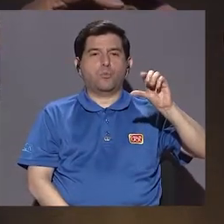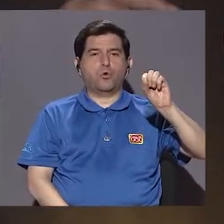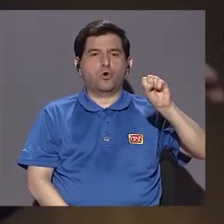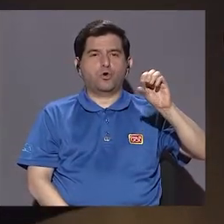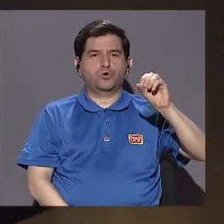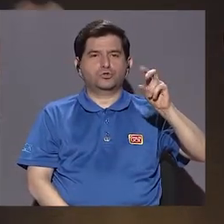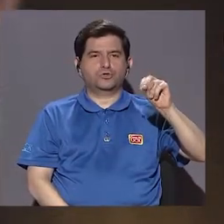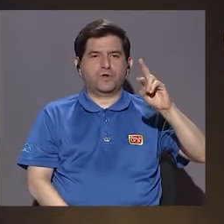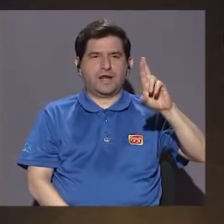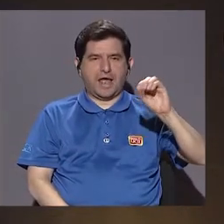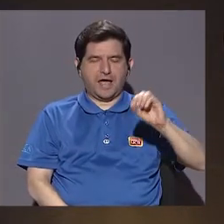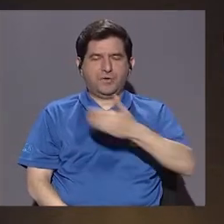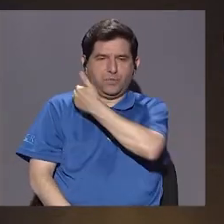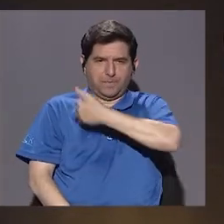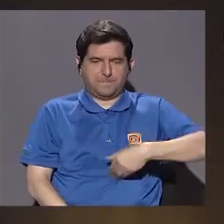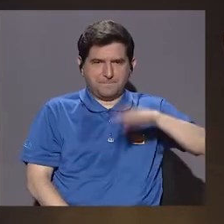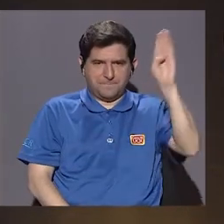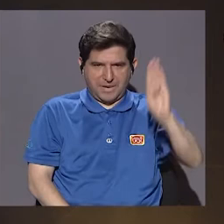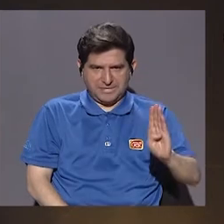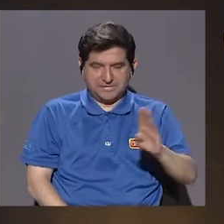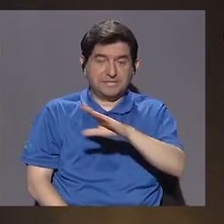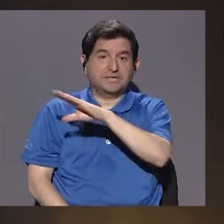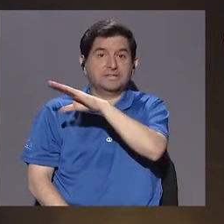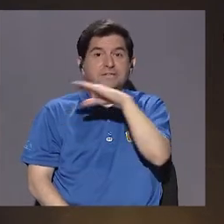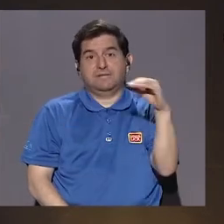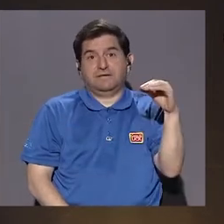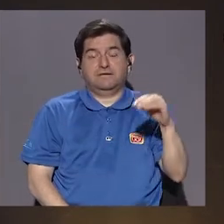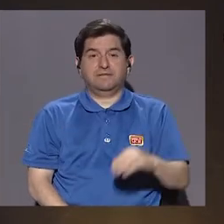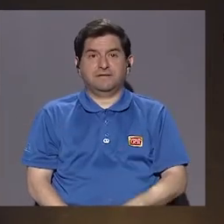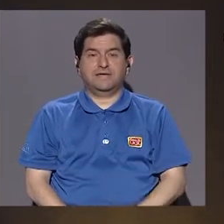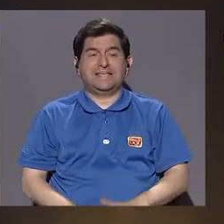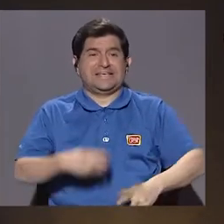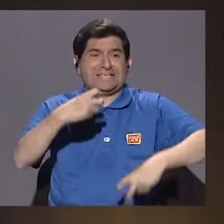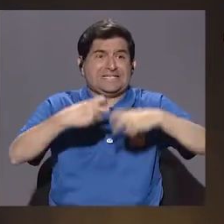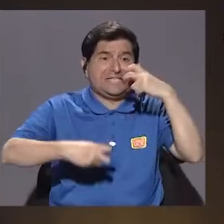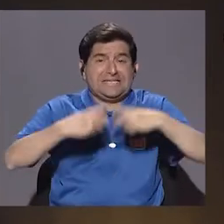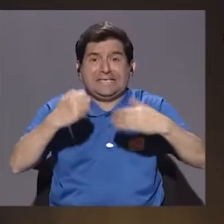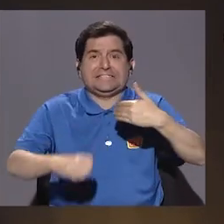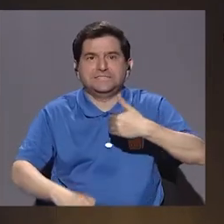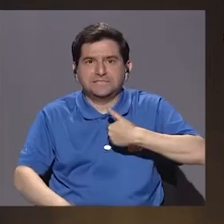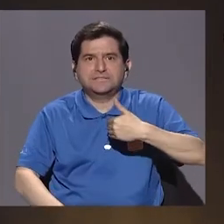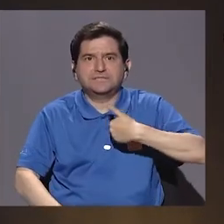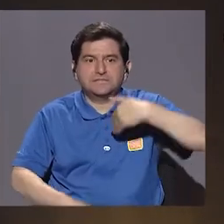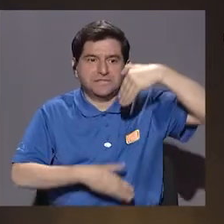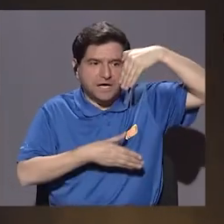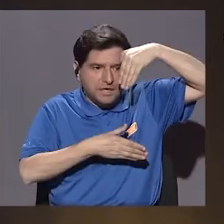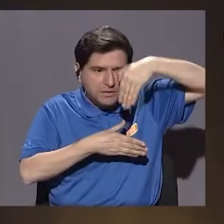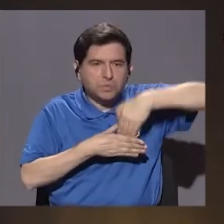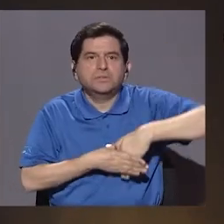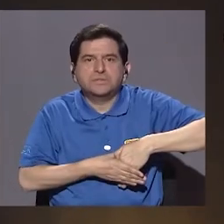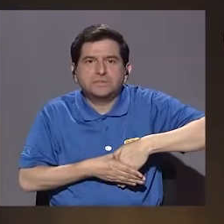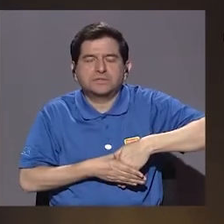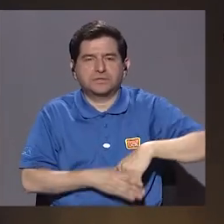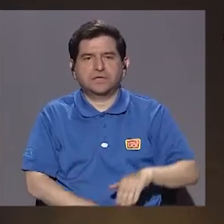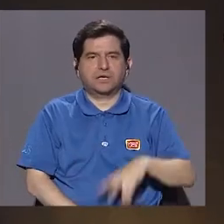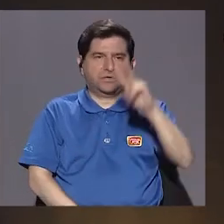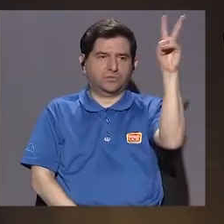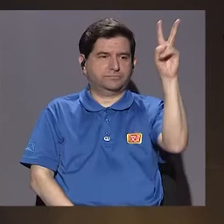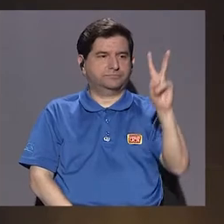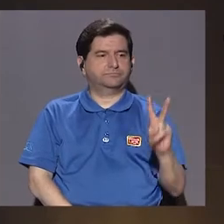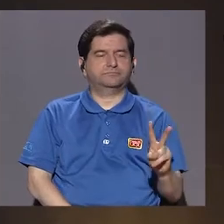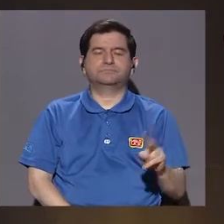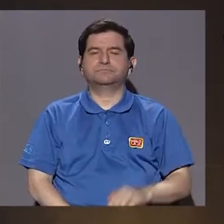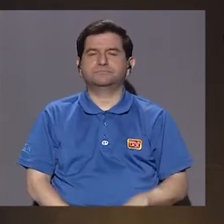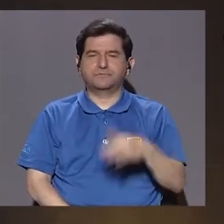brasilia brazil y bueno la crisis que hay internamente en venezuela